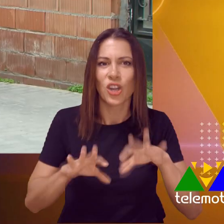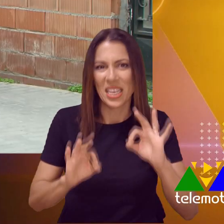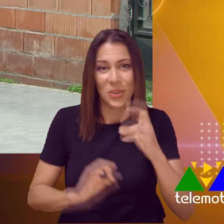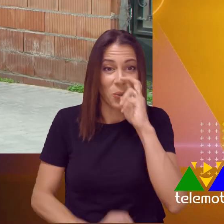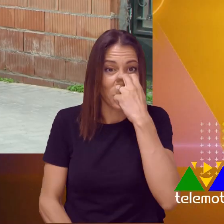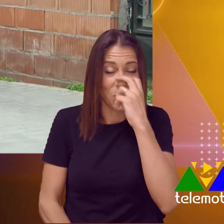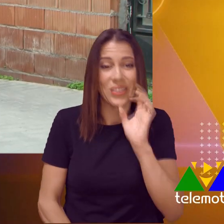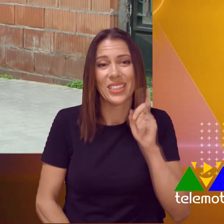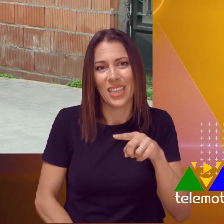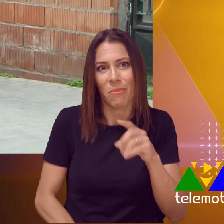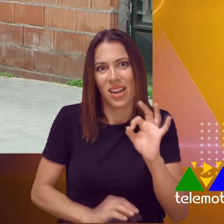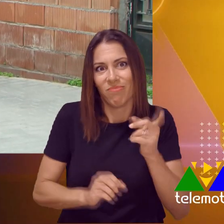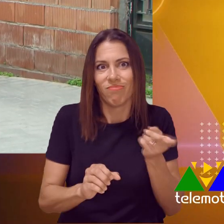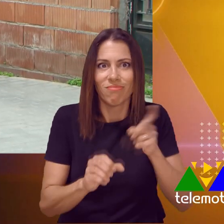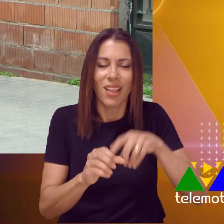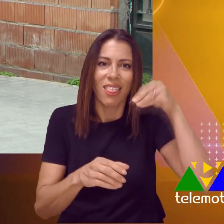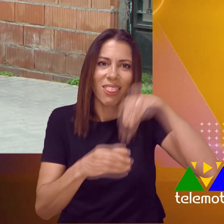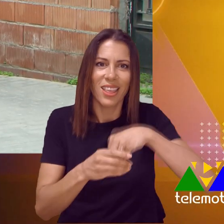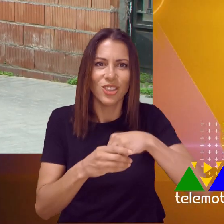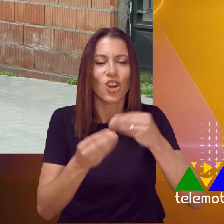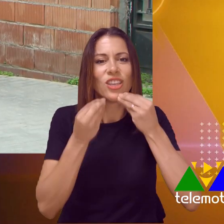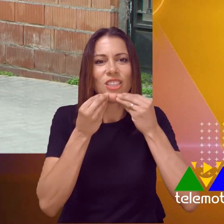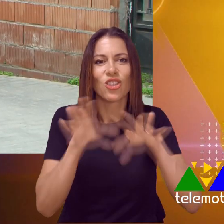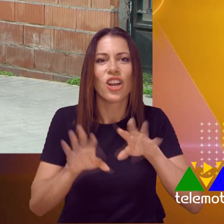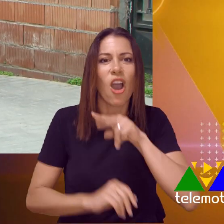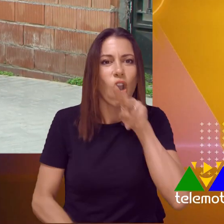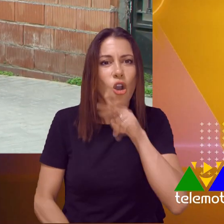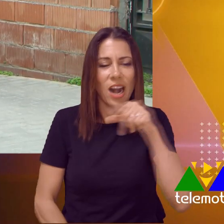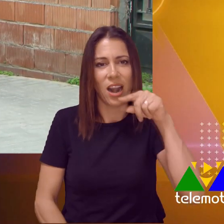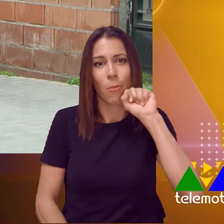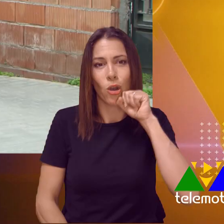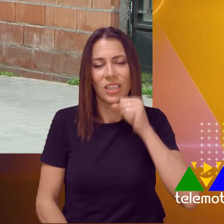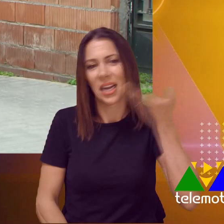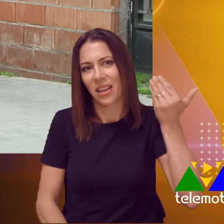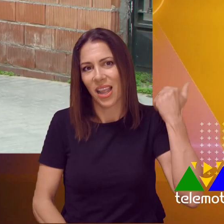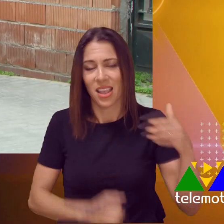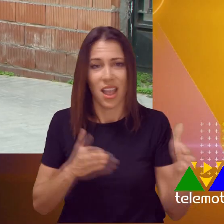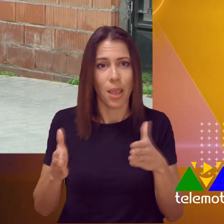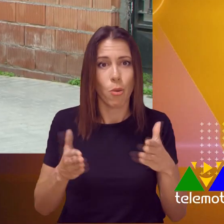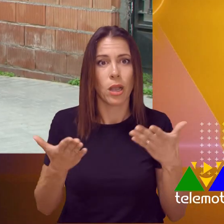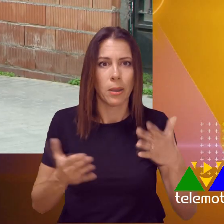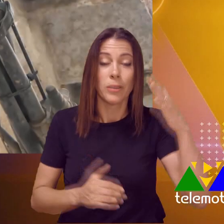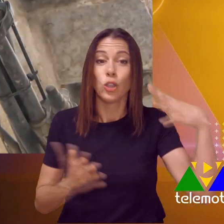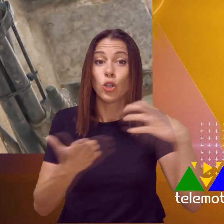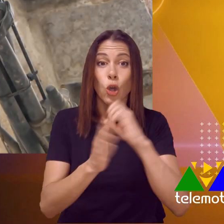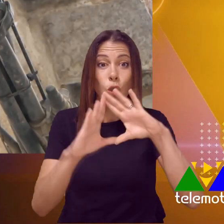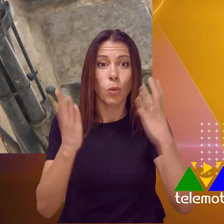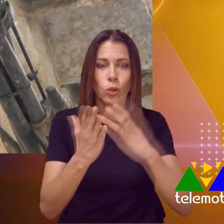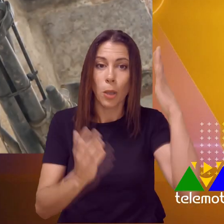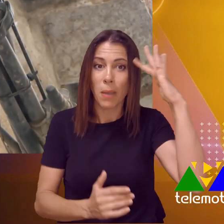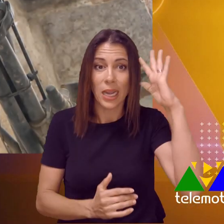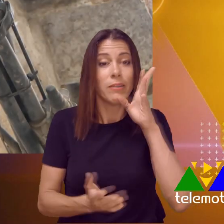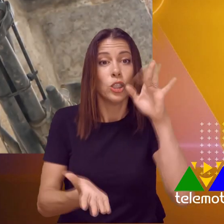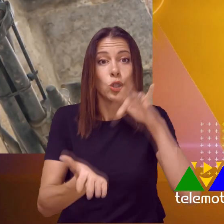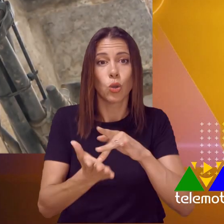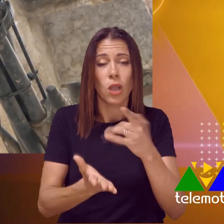forma parte, pues, de la historia orales que se contaban en el Motril de aquella época. Todo el mundo imaginaba que a cualquier día que tiraran